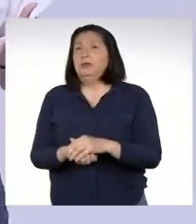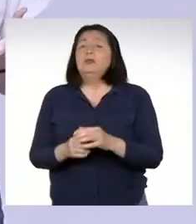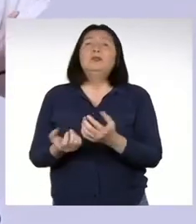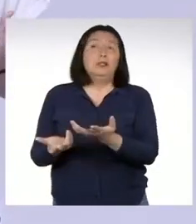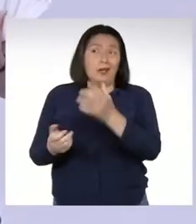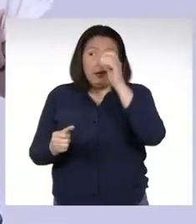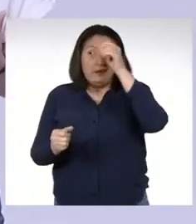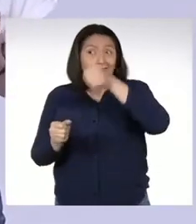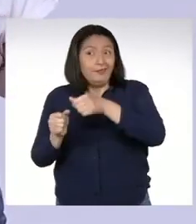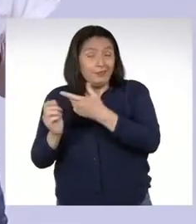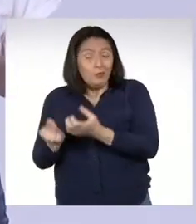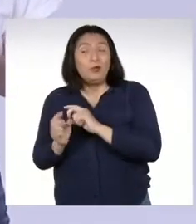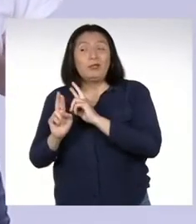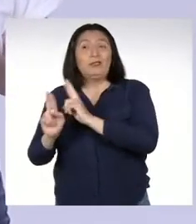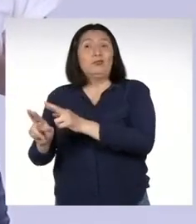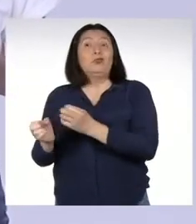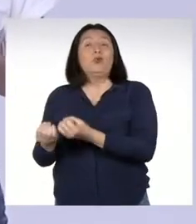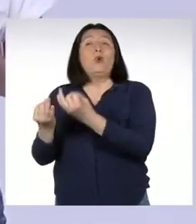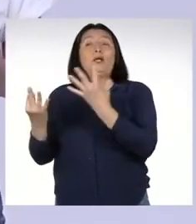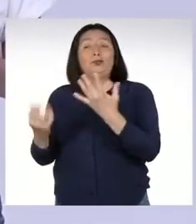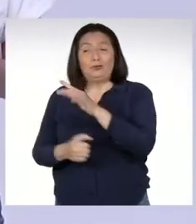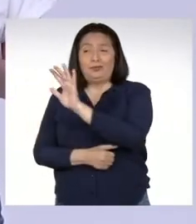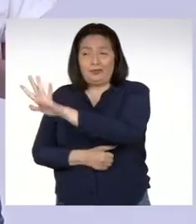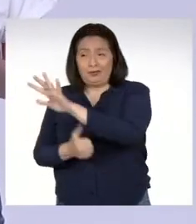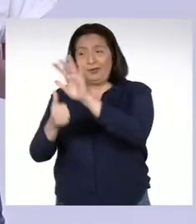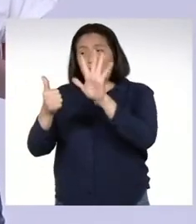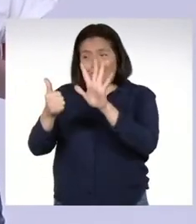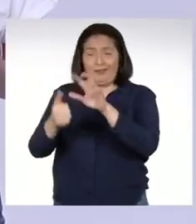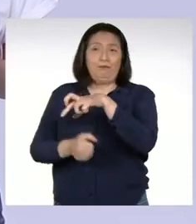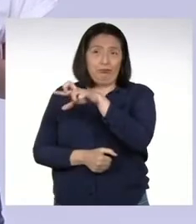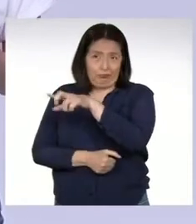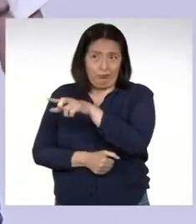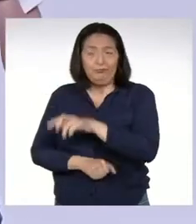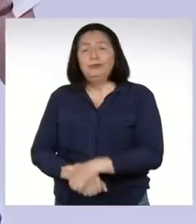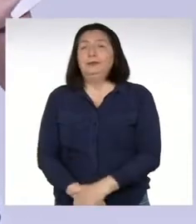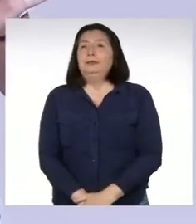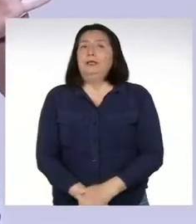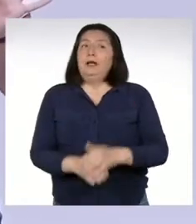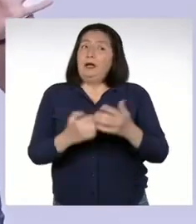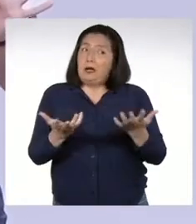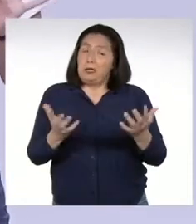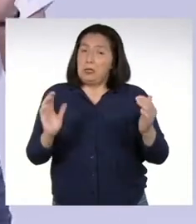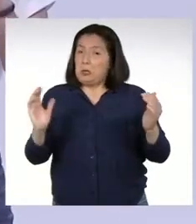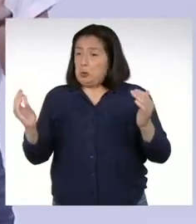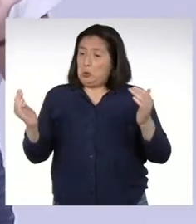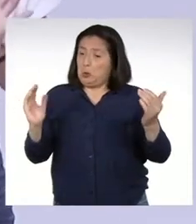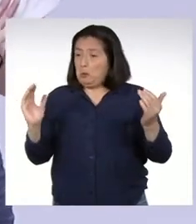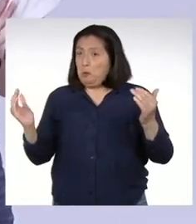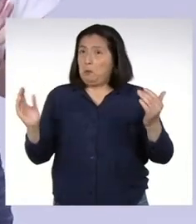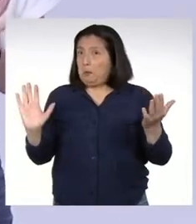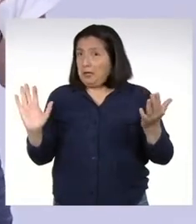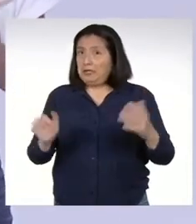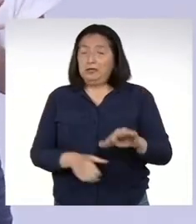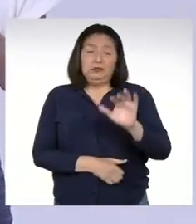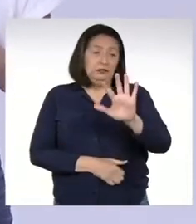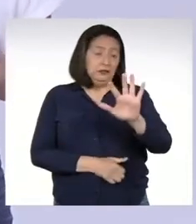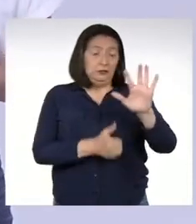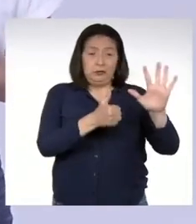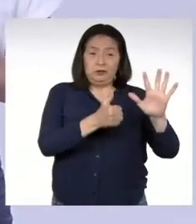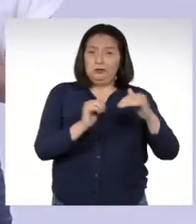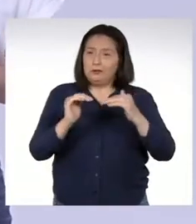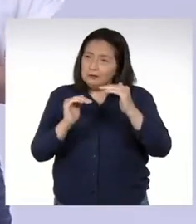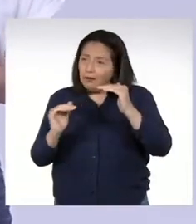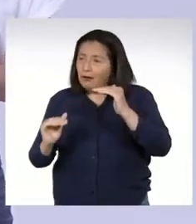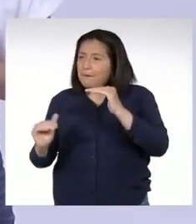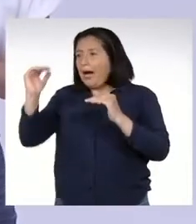lo cual genera un resultado de 56. Al comparar, tenemos que 56 es mayor